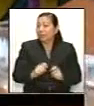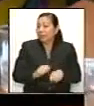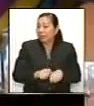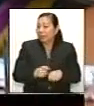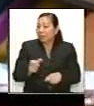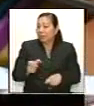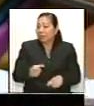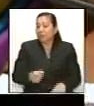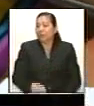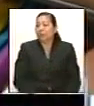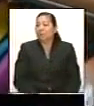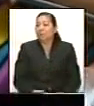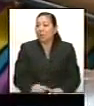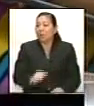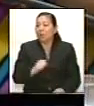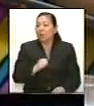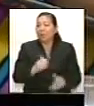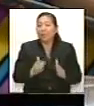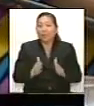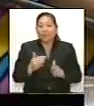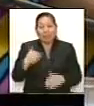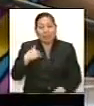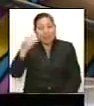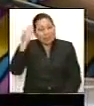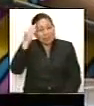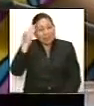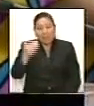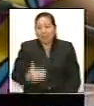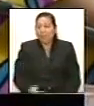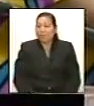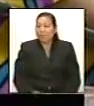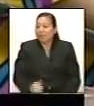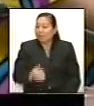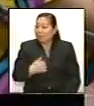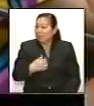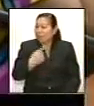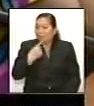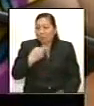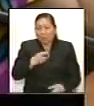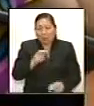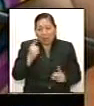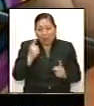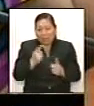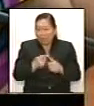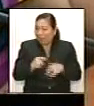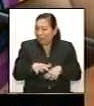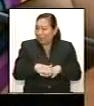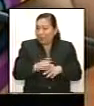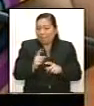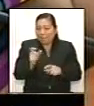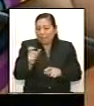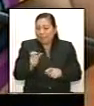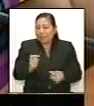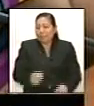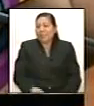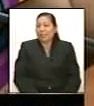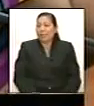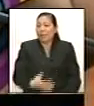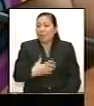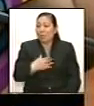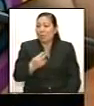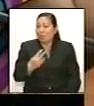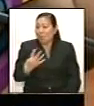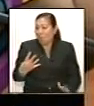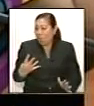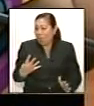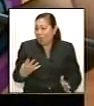personas o explotación sexual, pero yo también sé por los conocimientos que tengo que yo no soy el público objetivo de la trata de personas, porque soy una persona de 29 años,